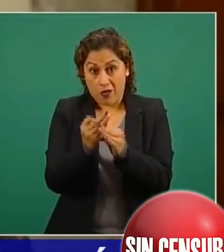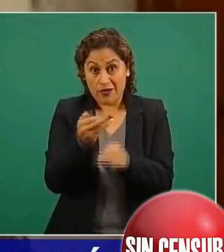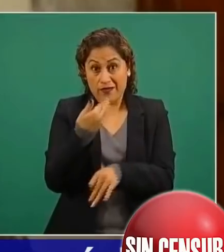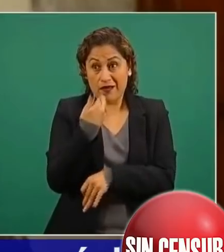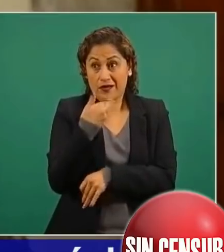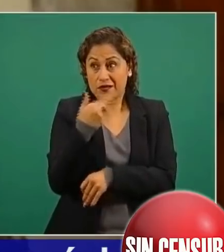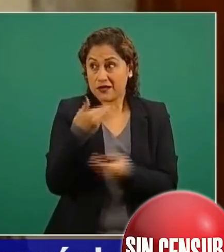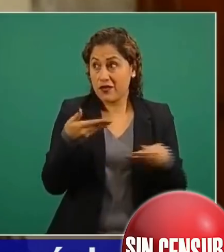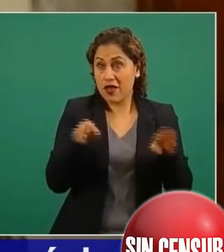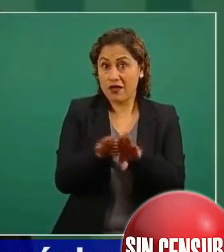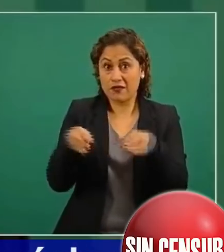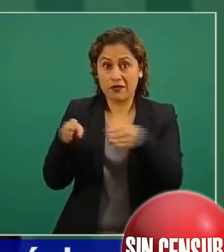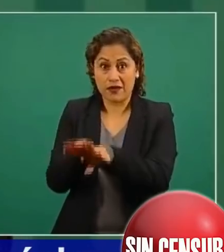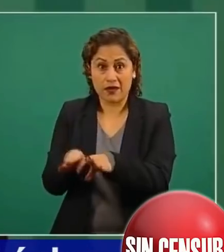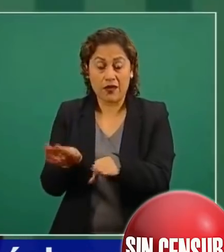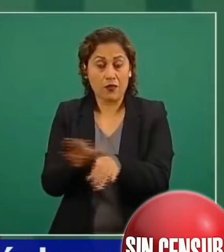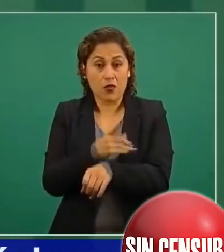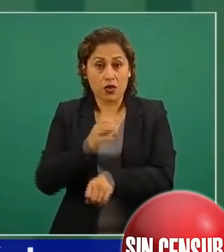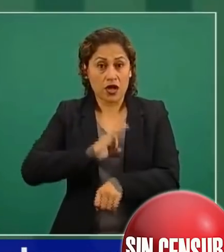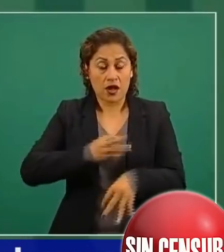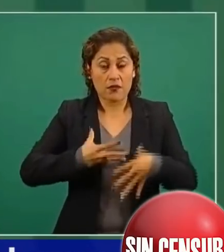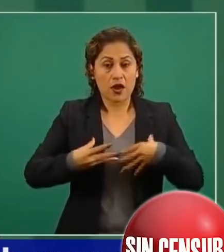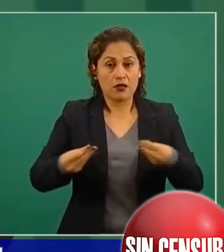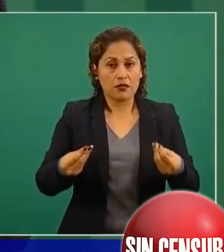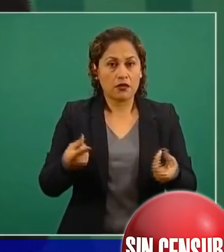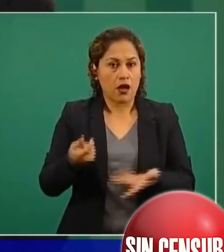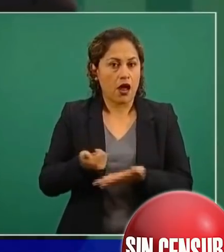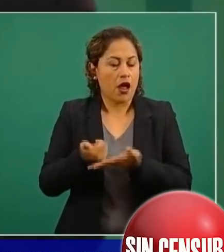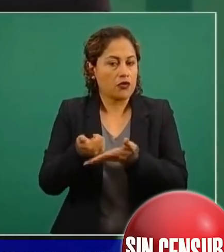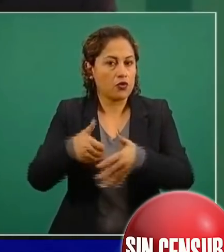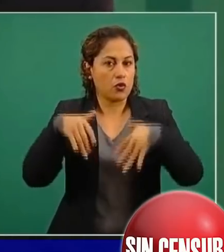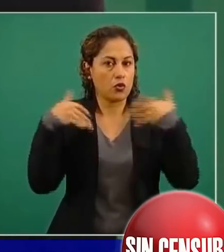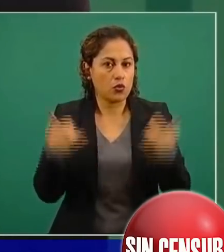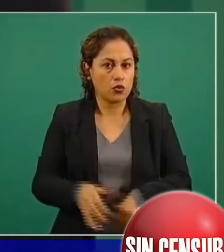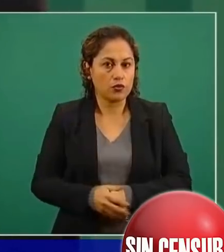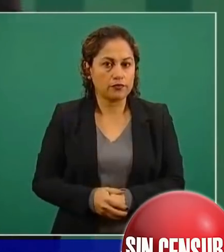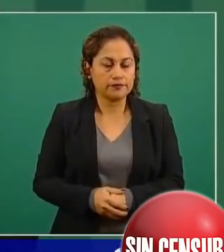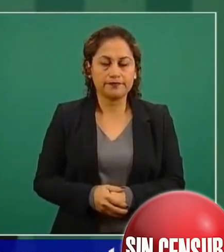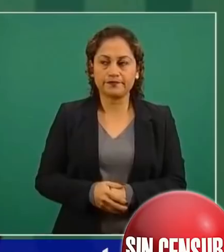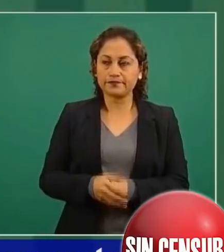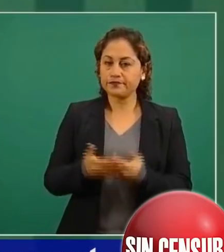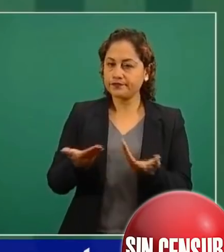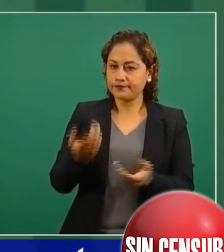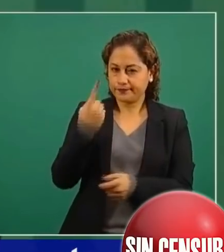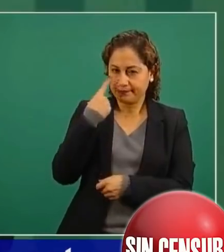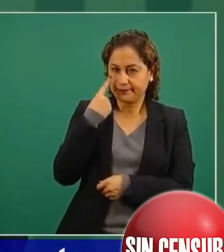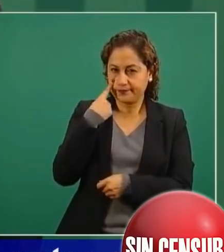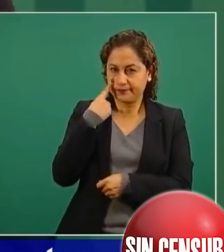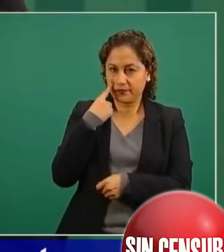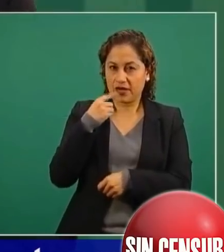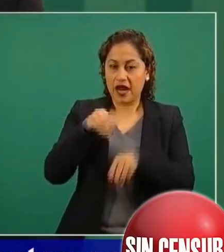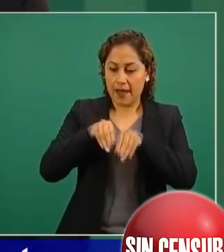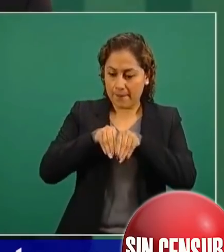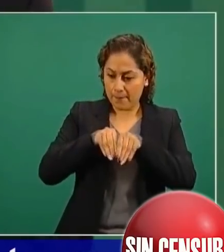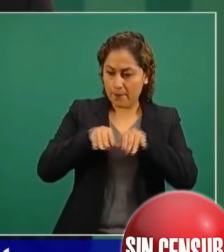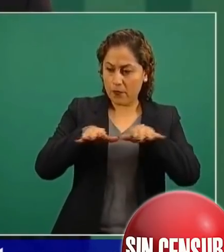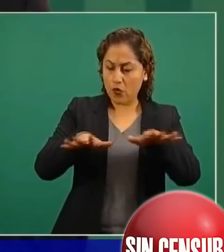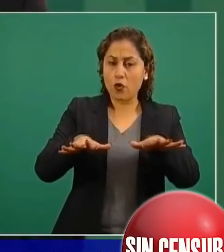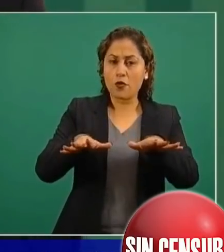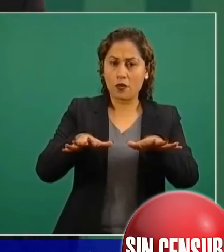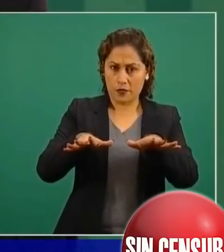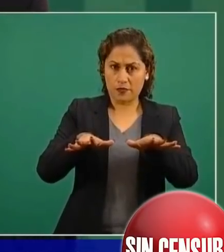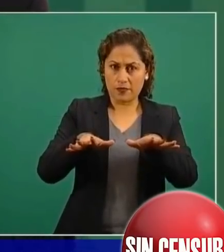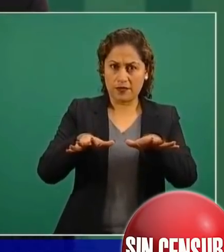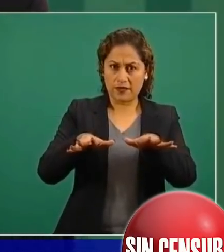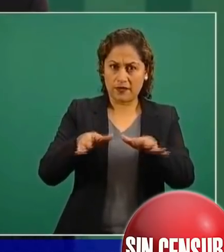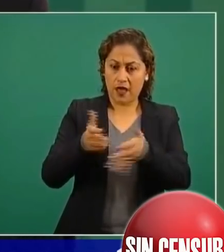COVID-19? Bueno, hemos limitado bastante el gasto de publicidad.